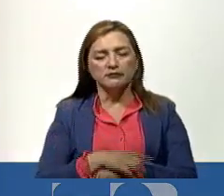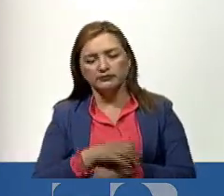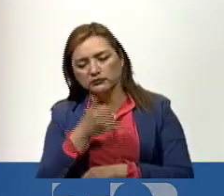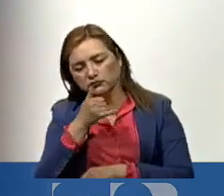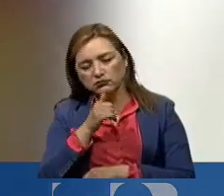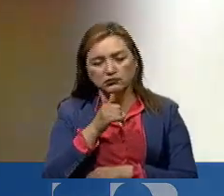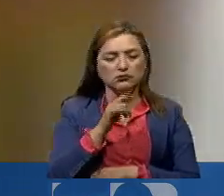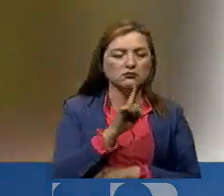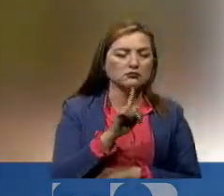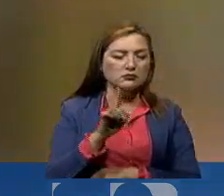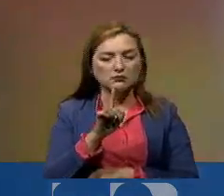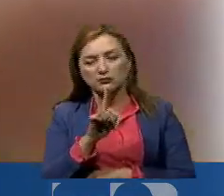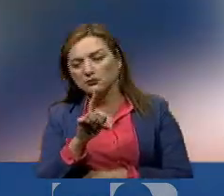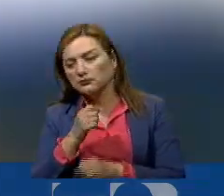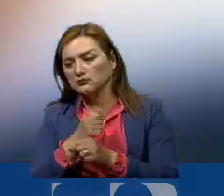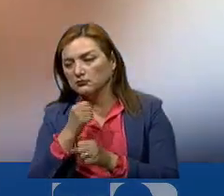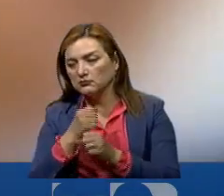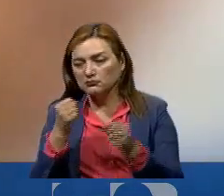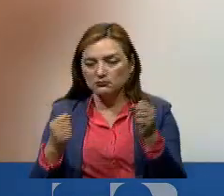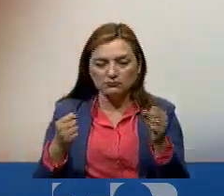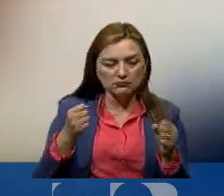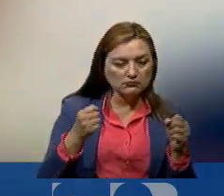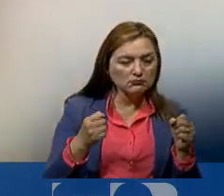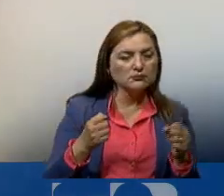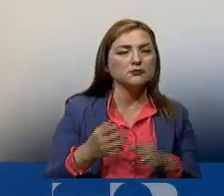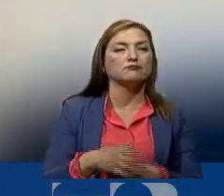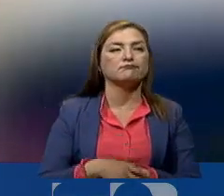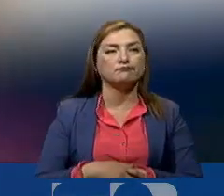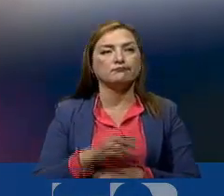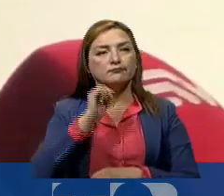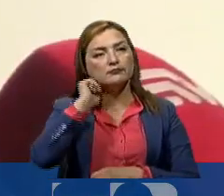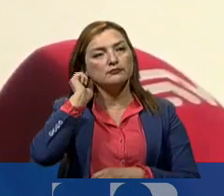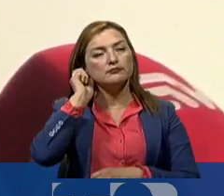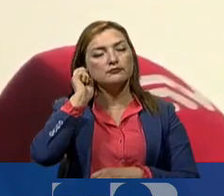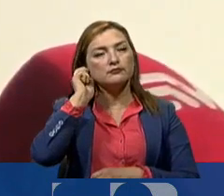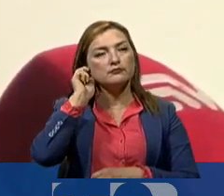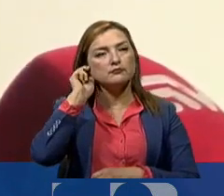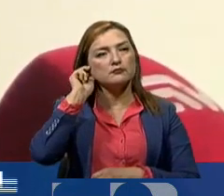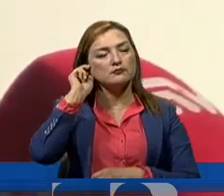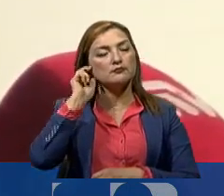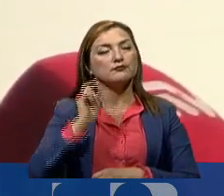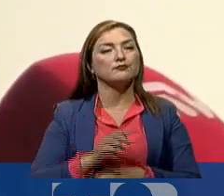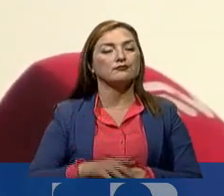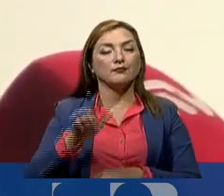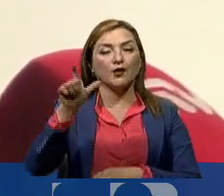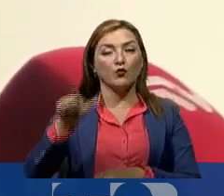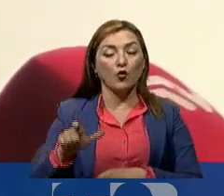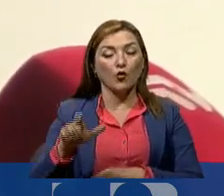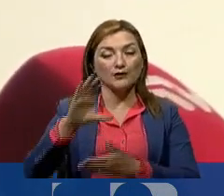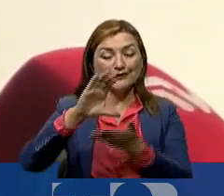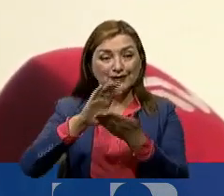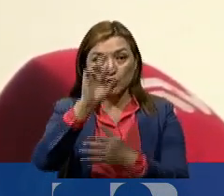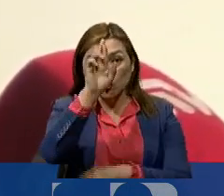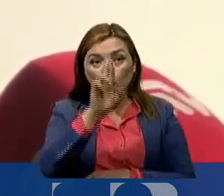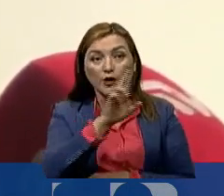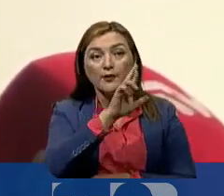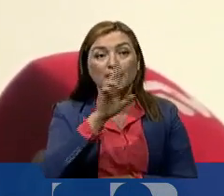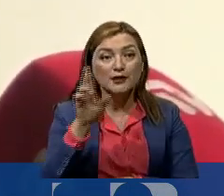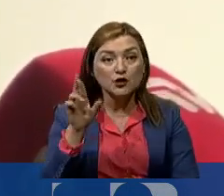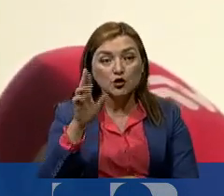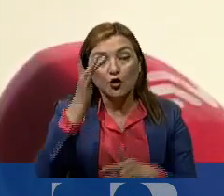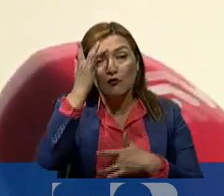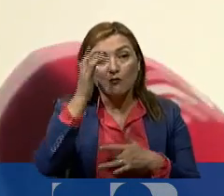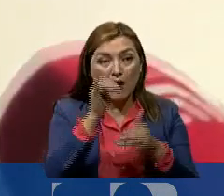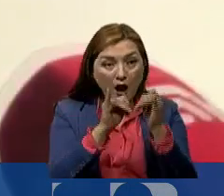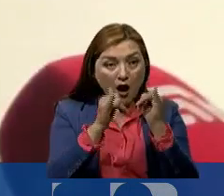estado etílico realizando sus funciones, donde se actuó conforme a la ley. Actualmente se encuentra en un centro de rehabilitación para personas que sufren la